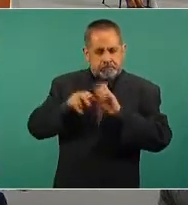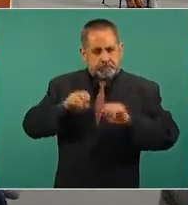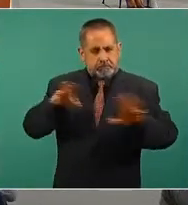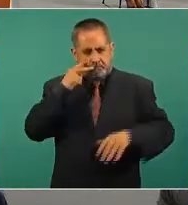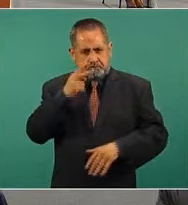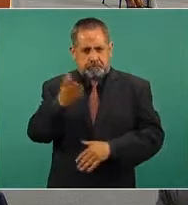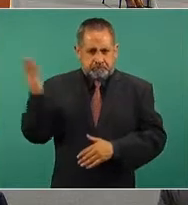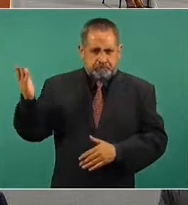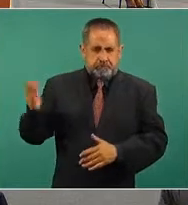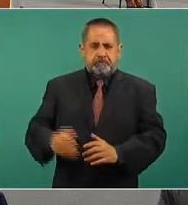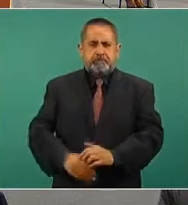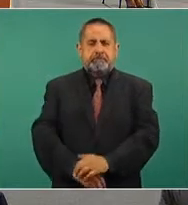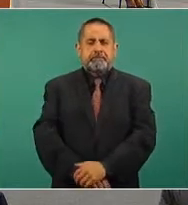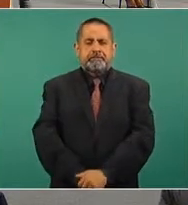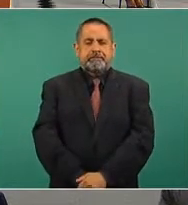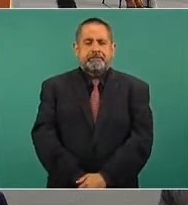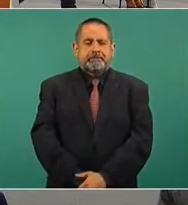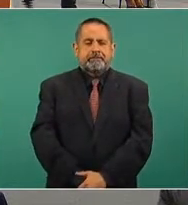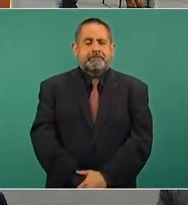presidente?